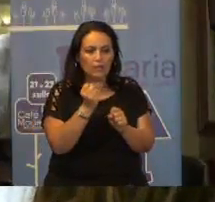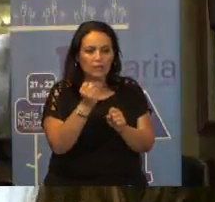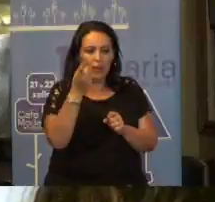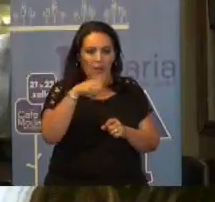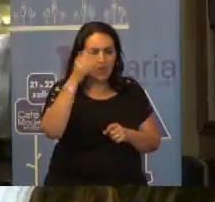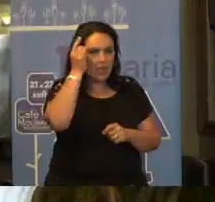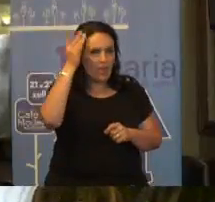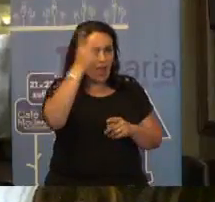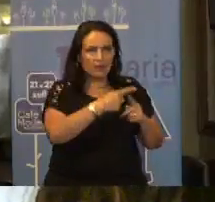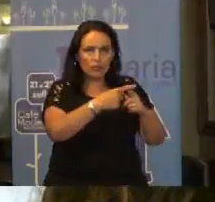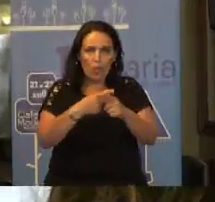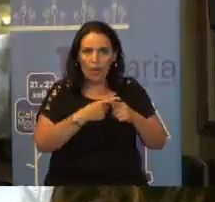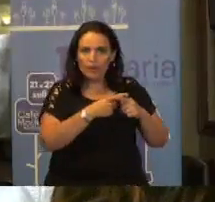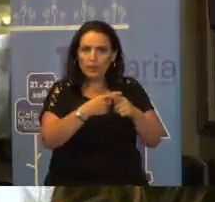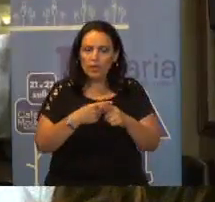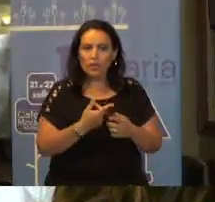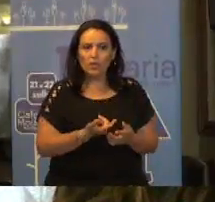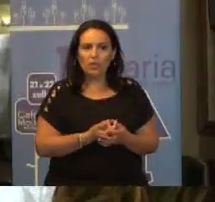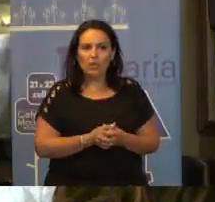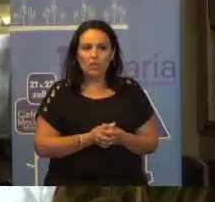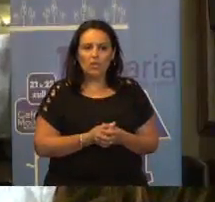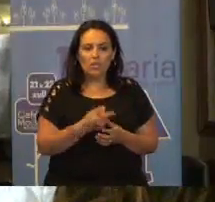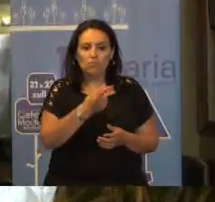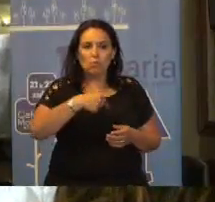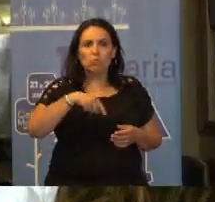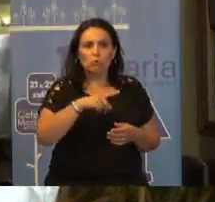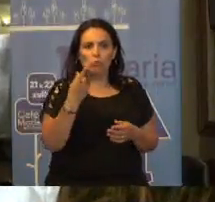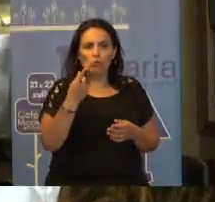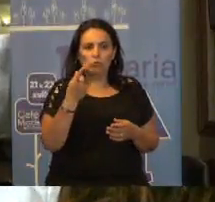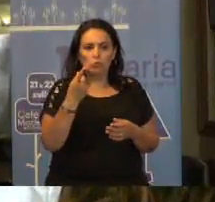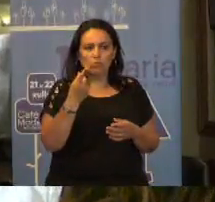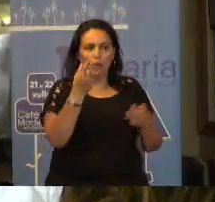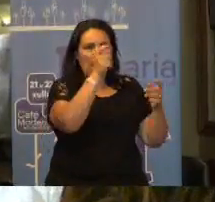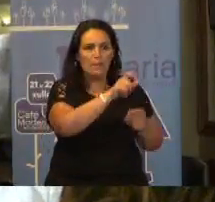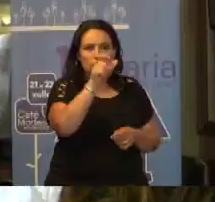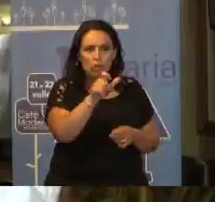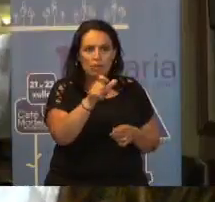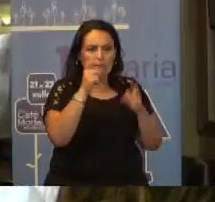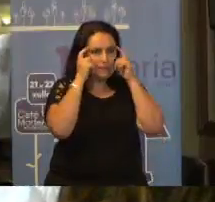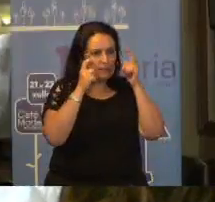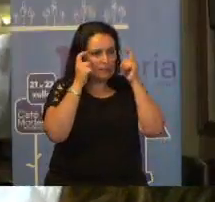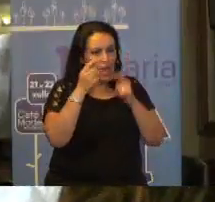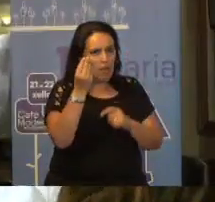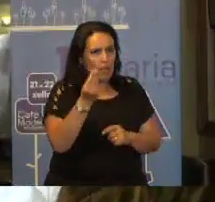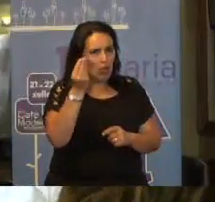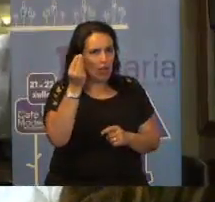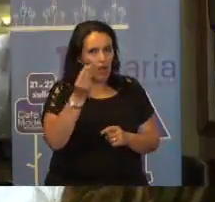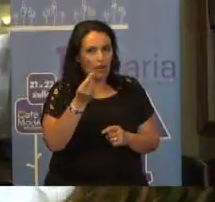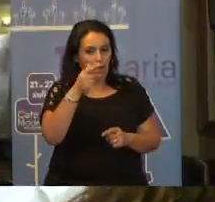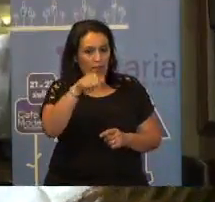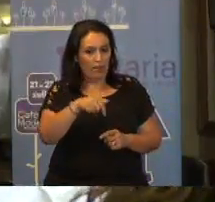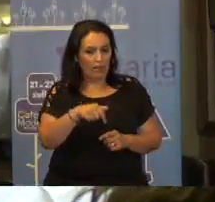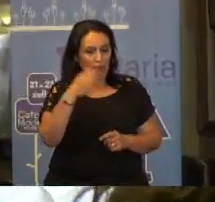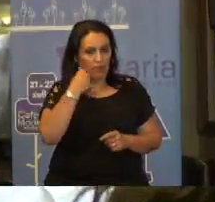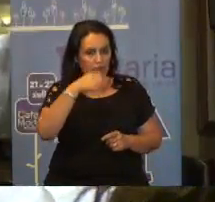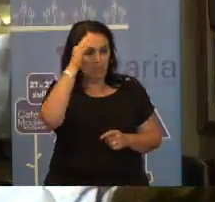ideas e a tratar de mellorar a vida das persoas que un pouco no que estamos esta fin de semana afondando